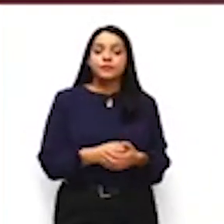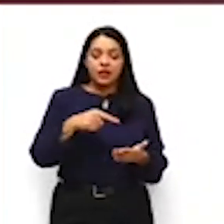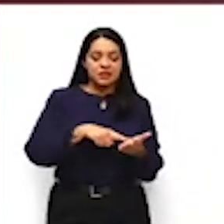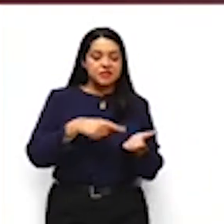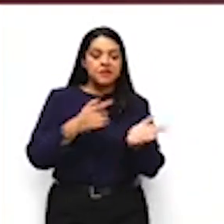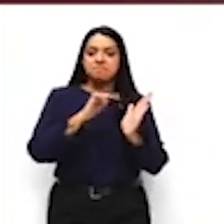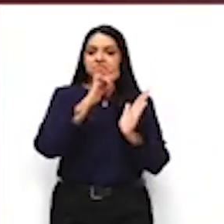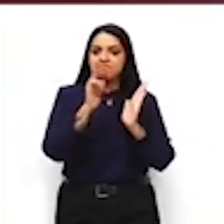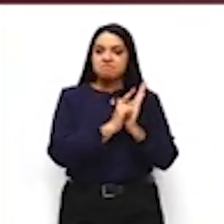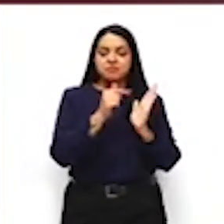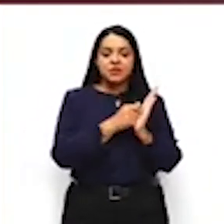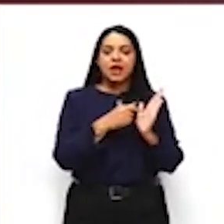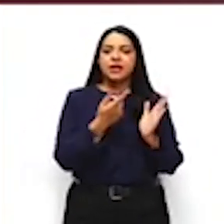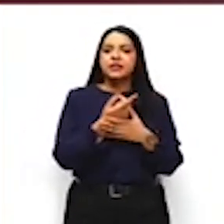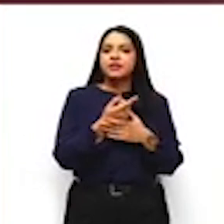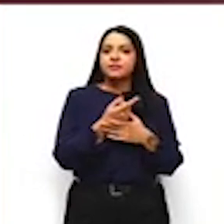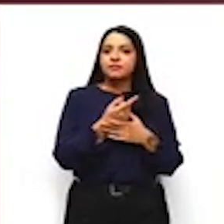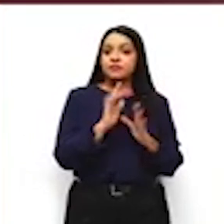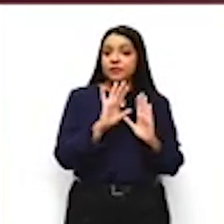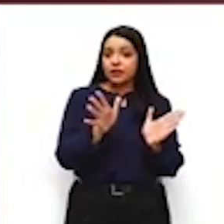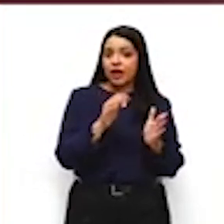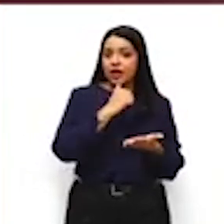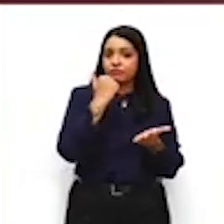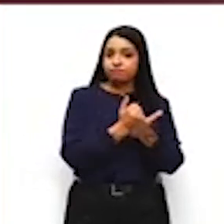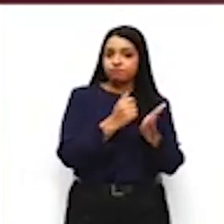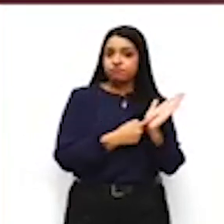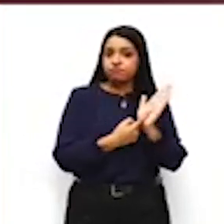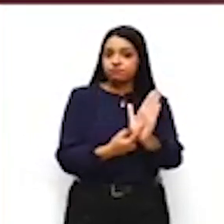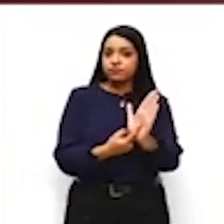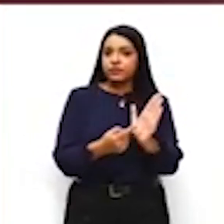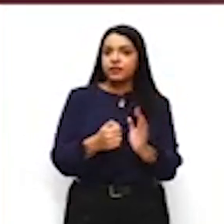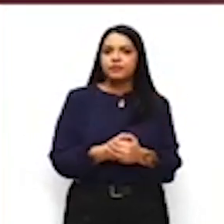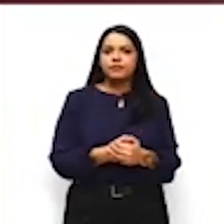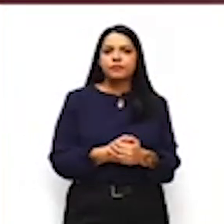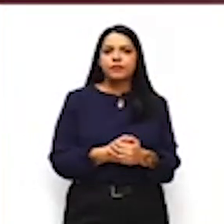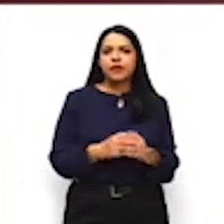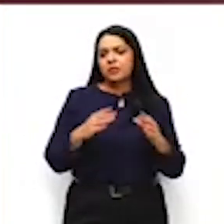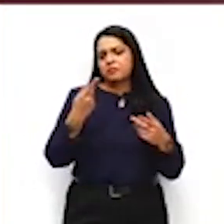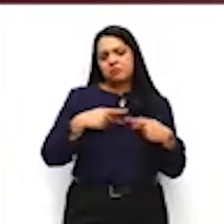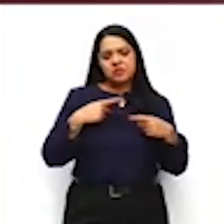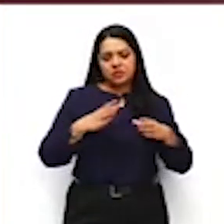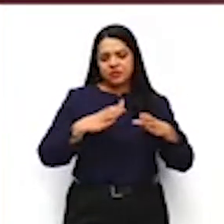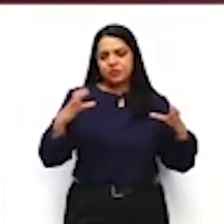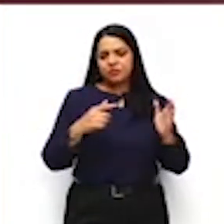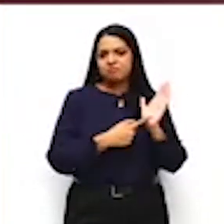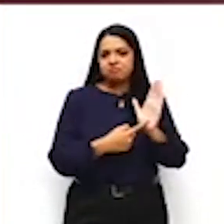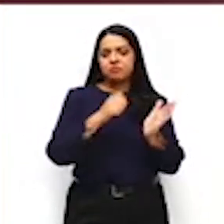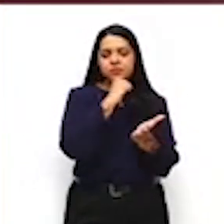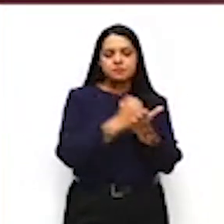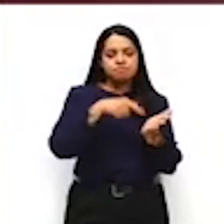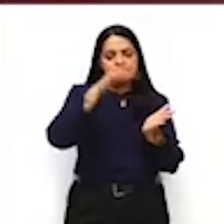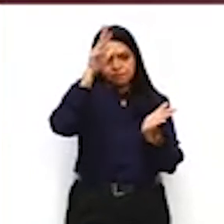reforma constitucional, aunque la haya aprobado una enorme mayoría